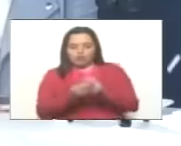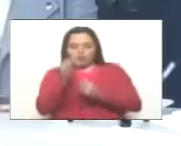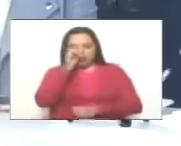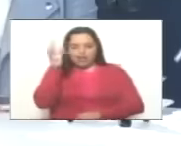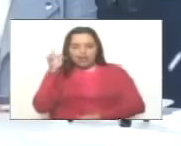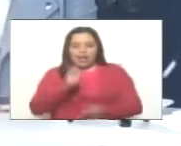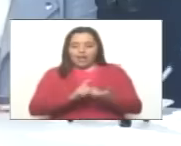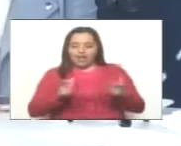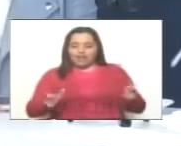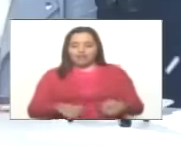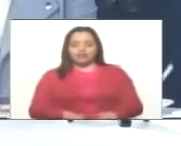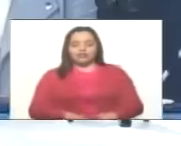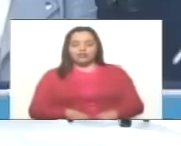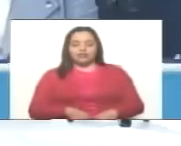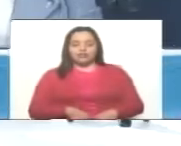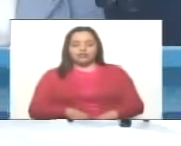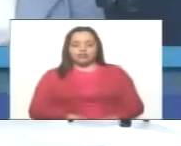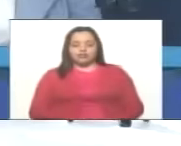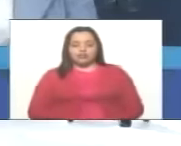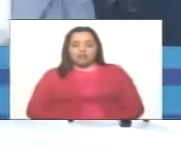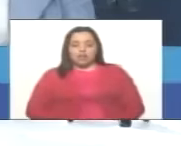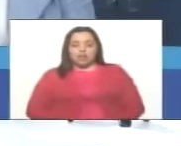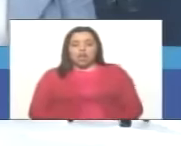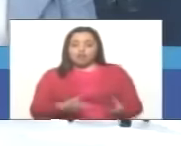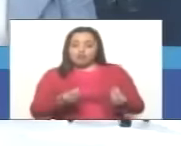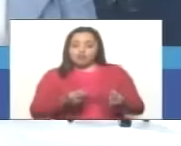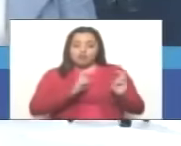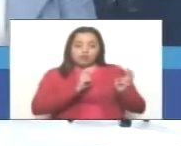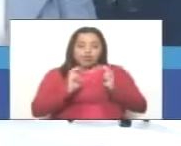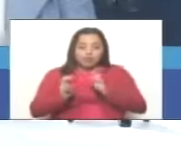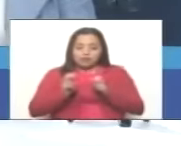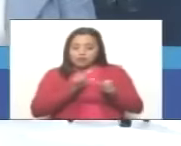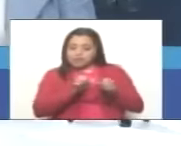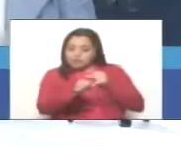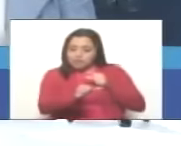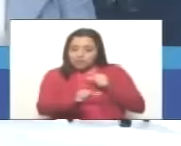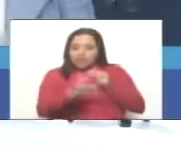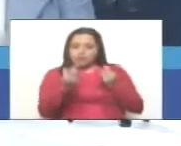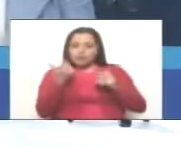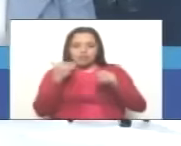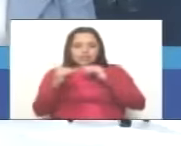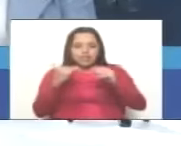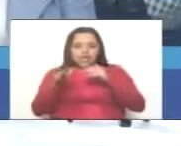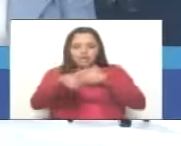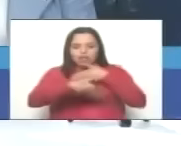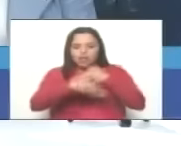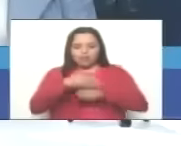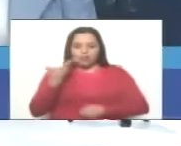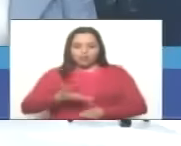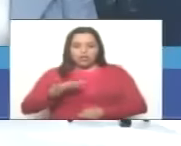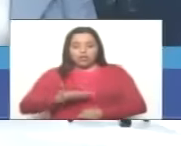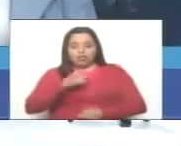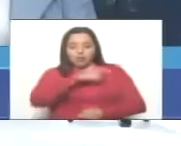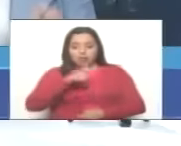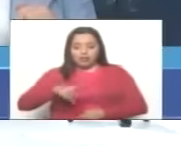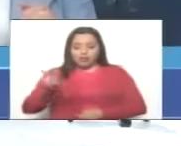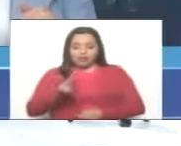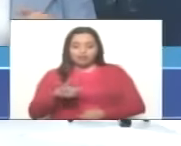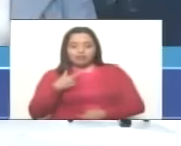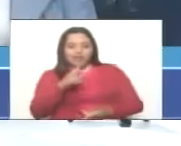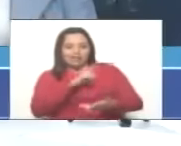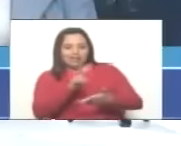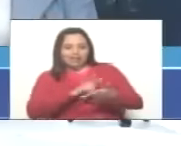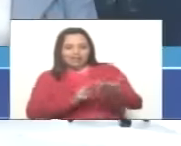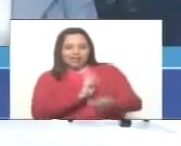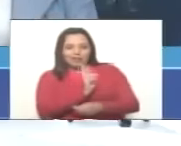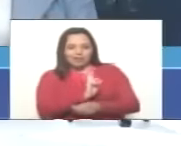hay muchos comentarios también en las redes sociales. Y bueno, importantísimo todo este caso para el pueblo de Venezuela. Mira, yo voy a leer rapidito unos